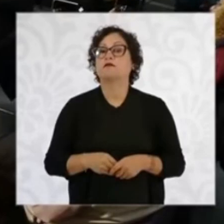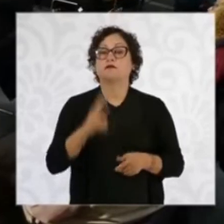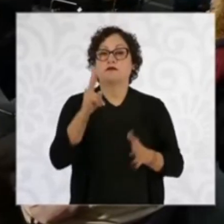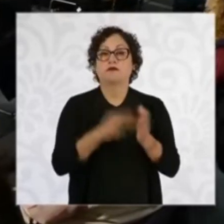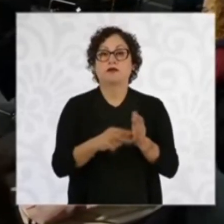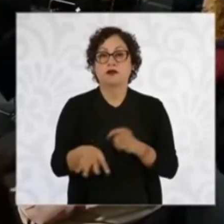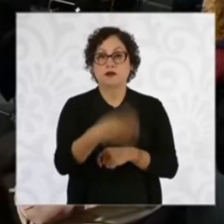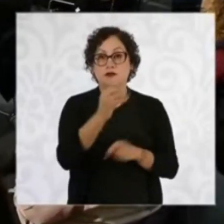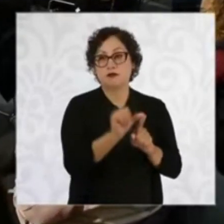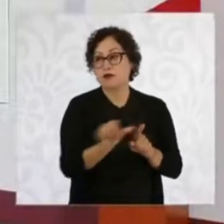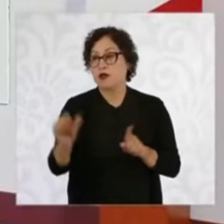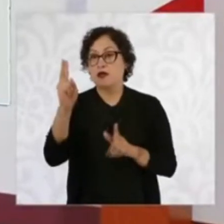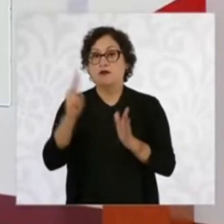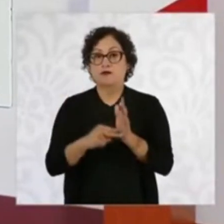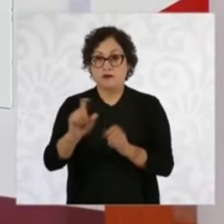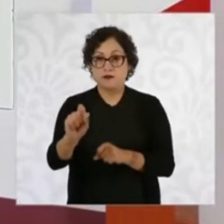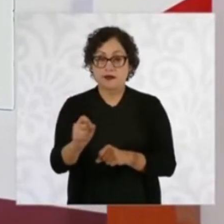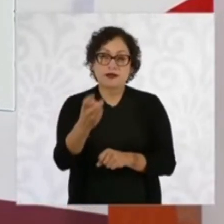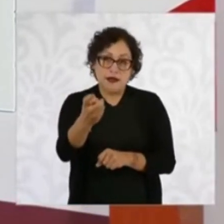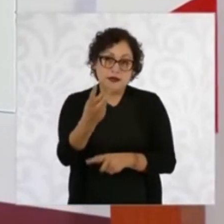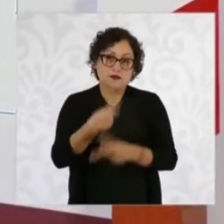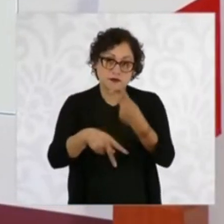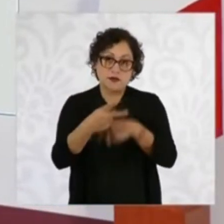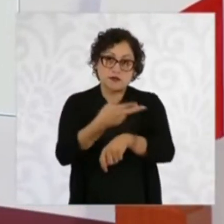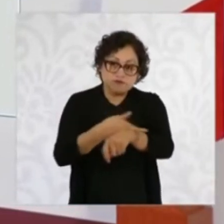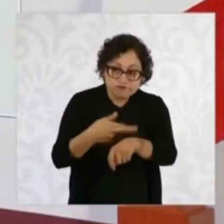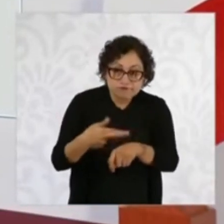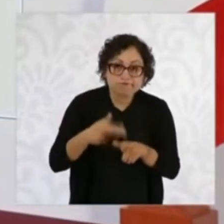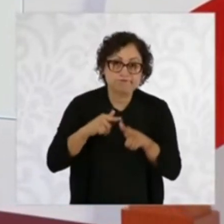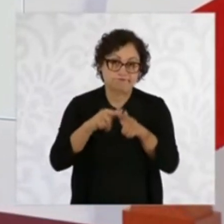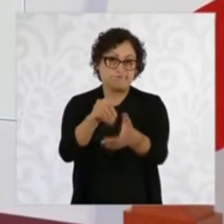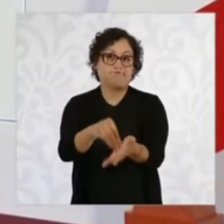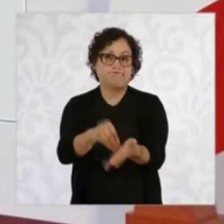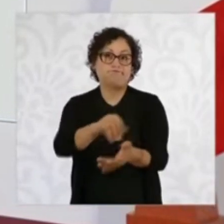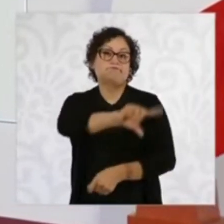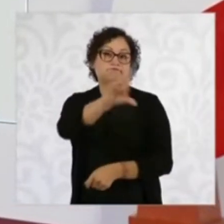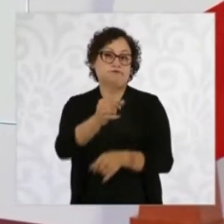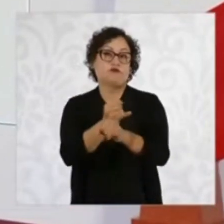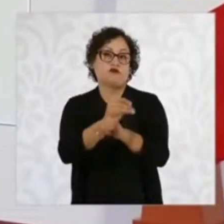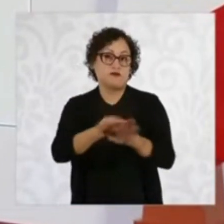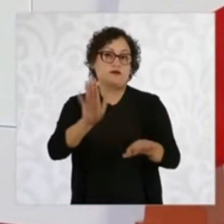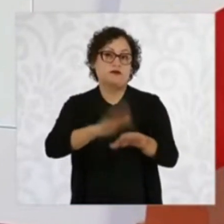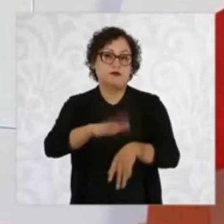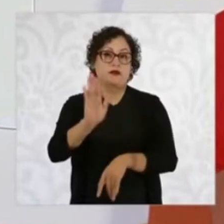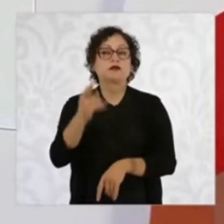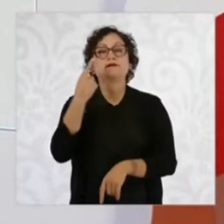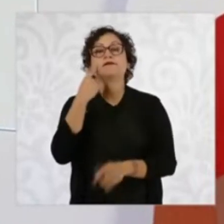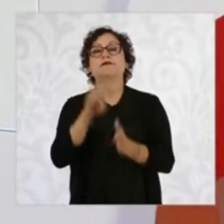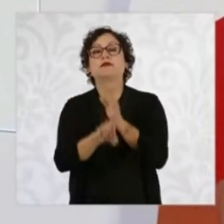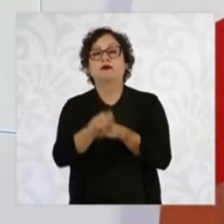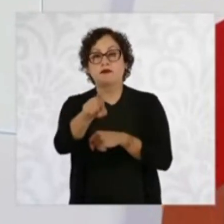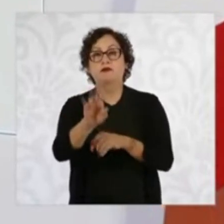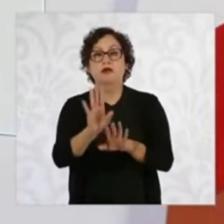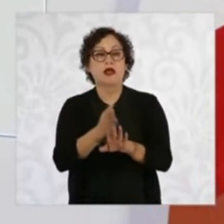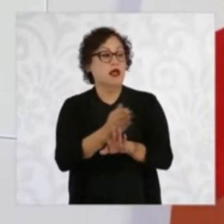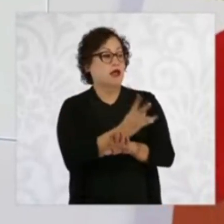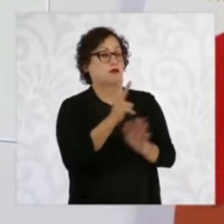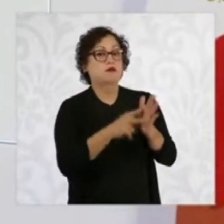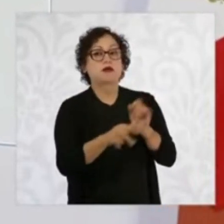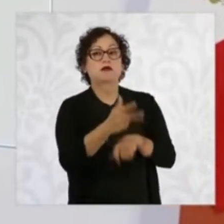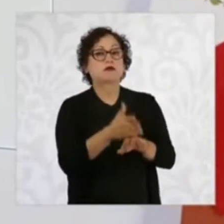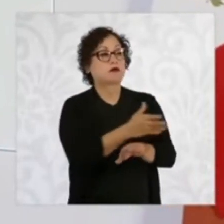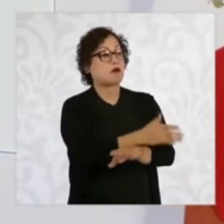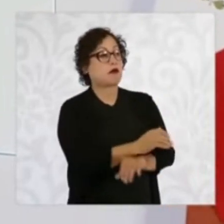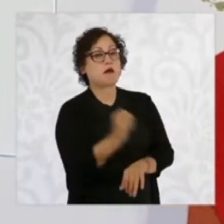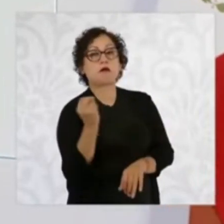2020. Eso los está trabajando Octavio y su equipo para poderles informar, para que no crean que quien pidió crédito en el 2015 no va a